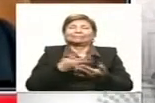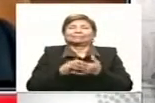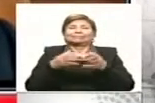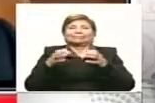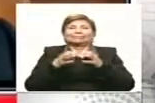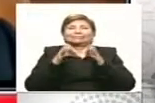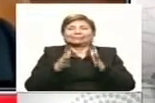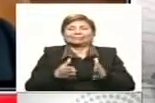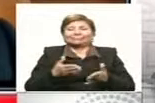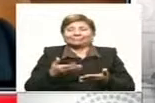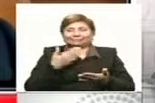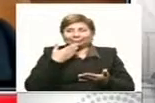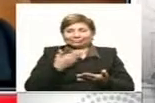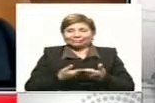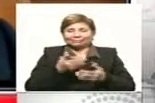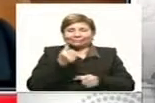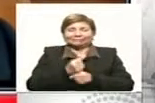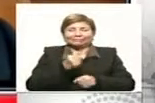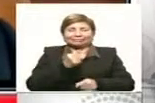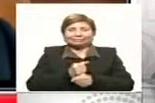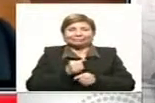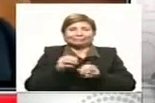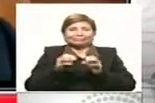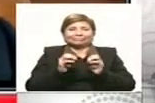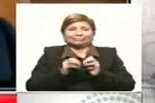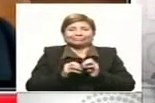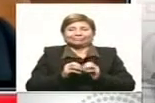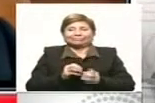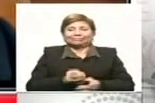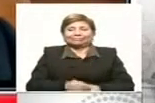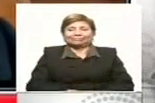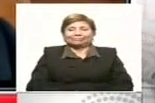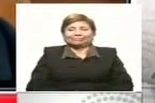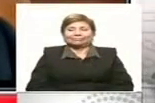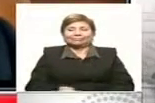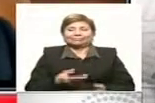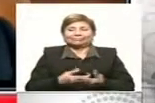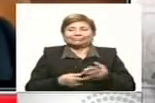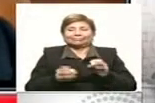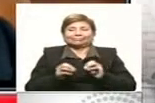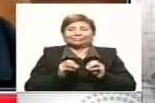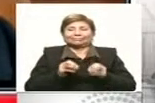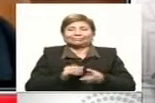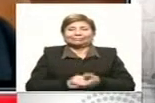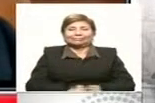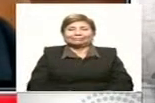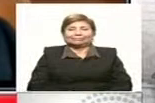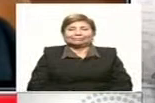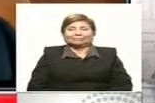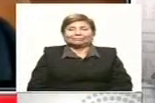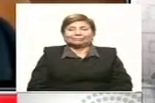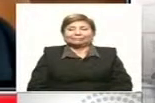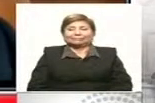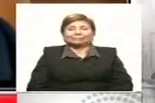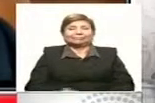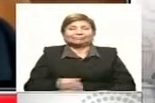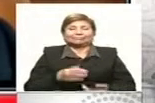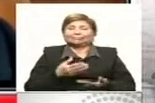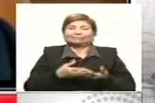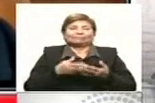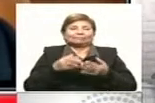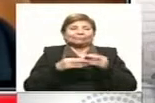congresistas. Conocemos su gran labor que viene desarrollando a través de la Autoridad